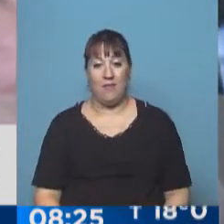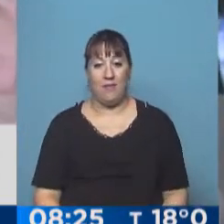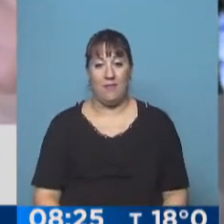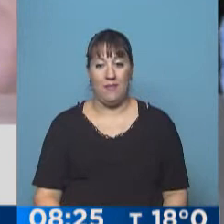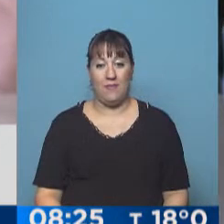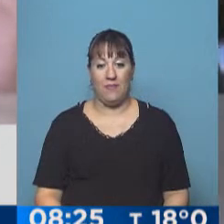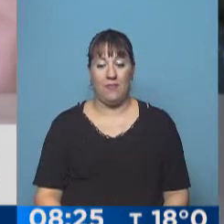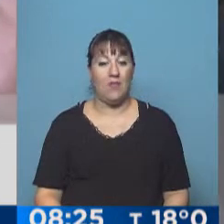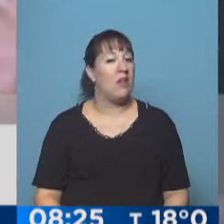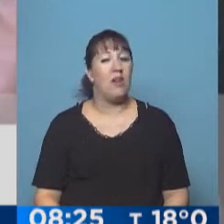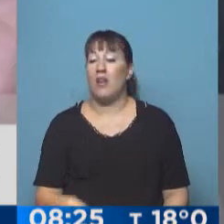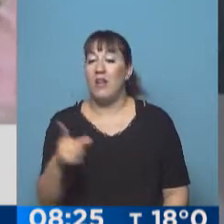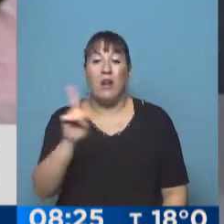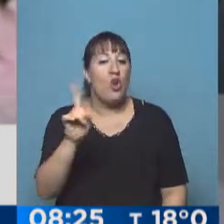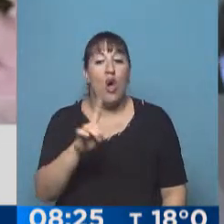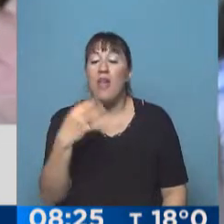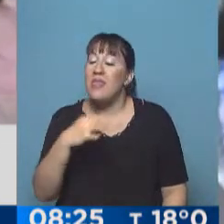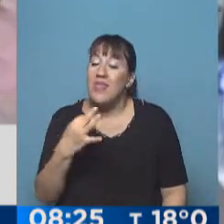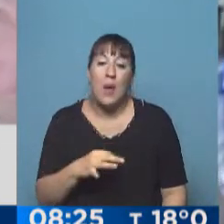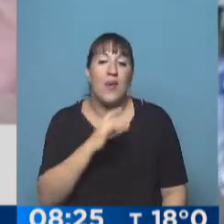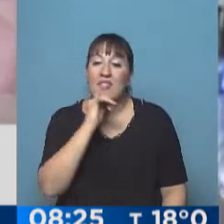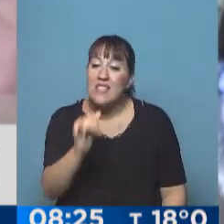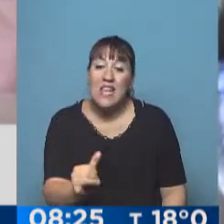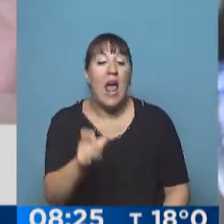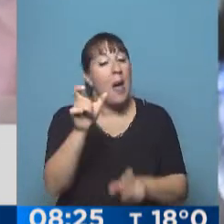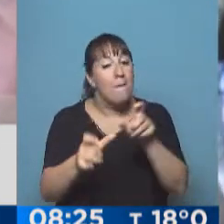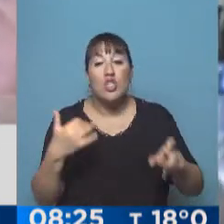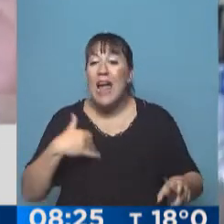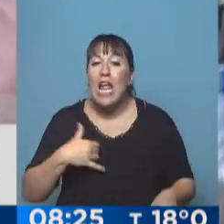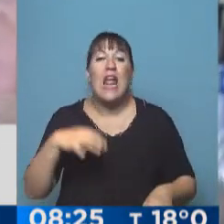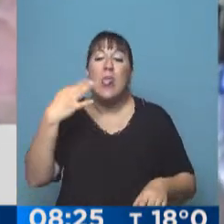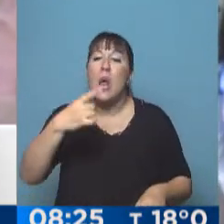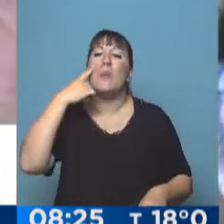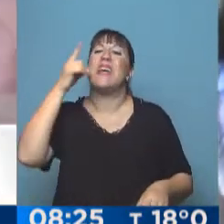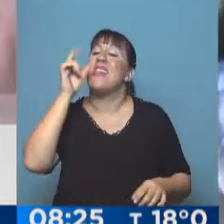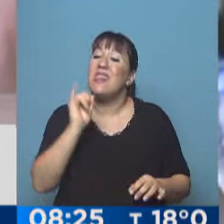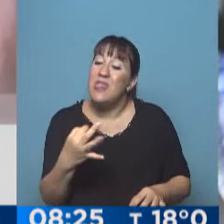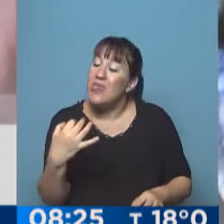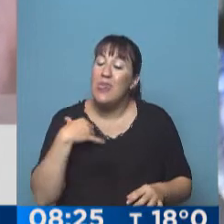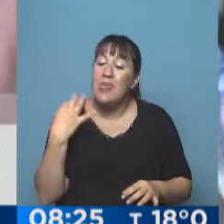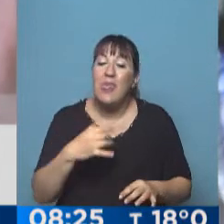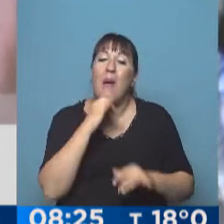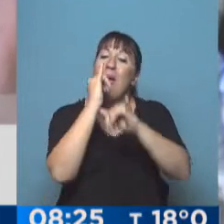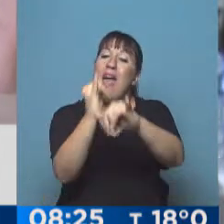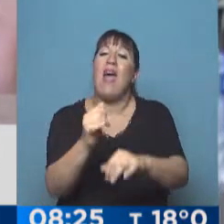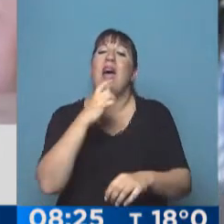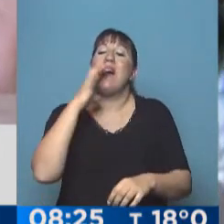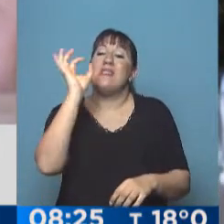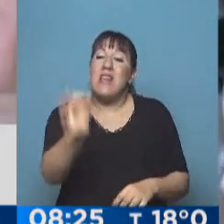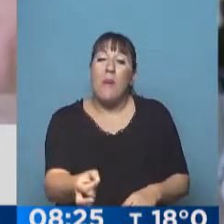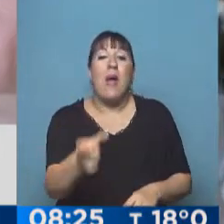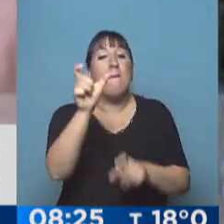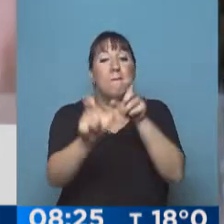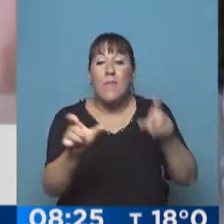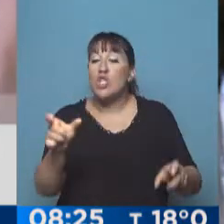pero hay que decírselo de la mejor manera a la sociedad argentina tiene que saber que la señora y el señor común de a pie tienen que